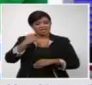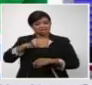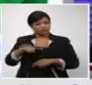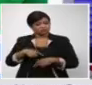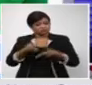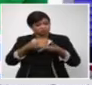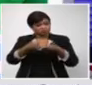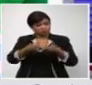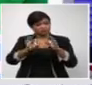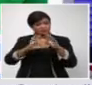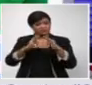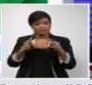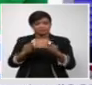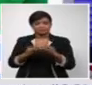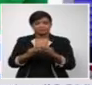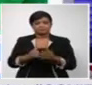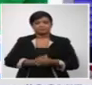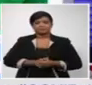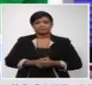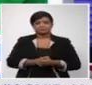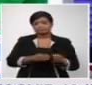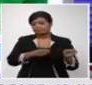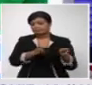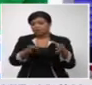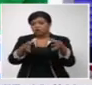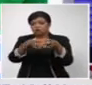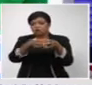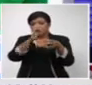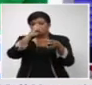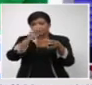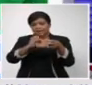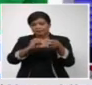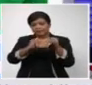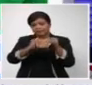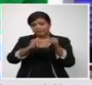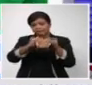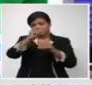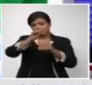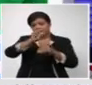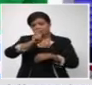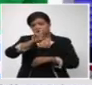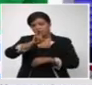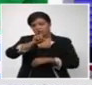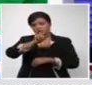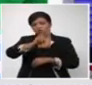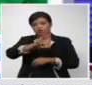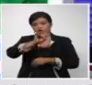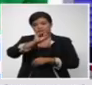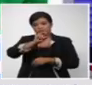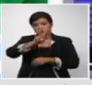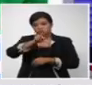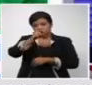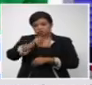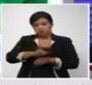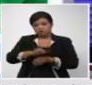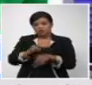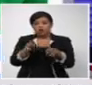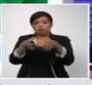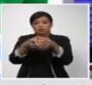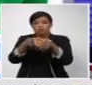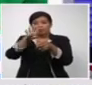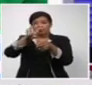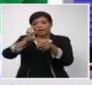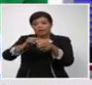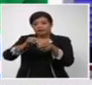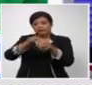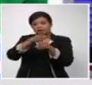ellos. De 20 a 39 años de edad, 272, de 40 a 59,